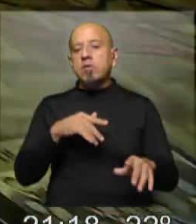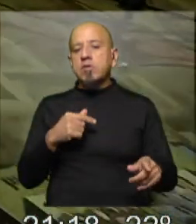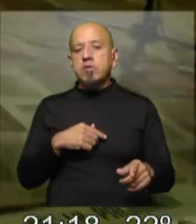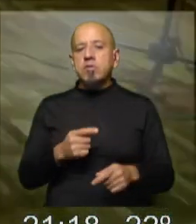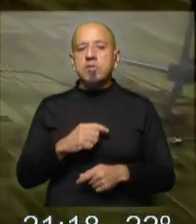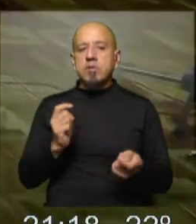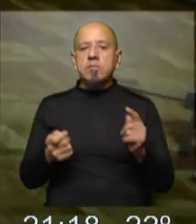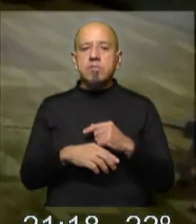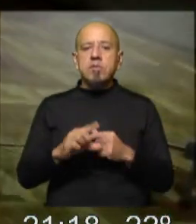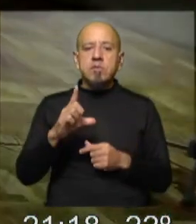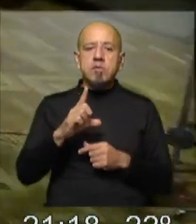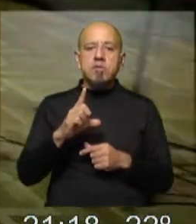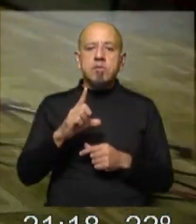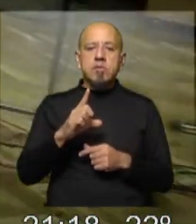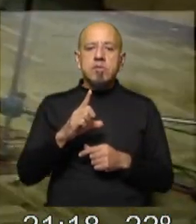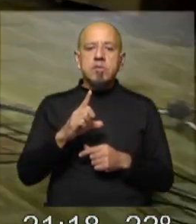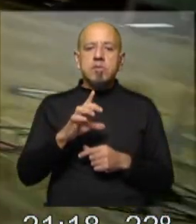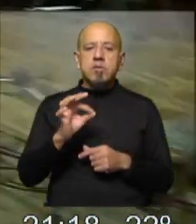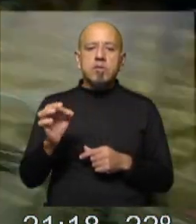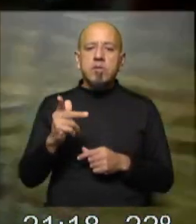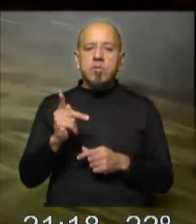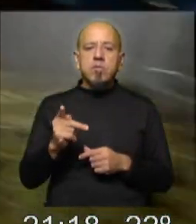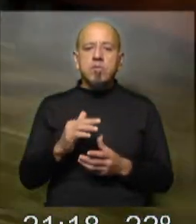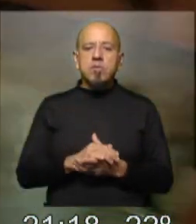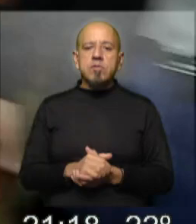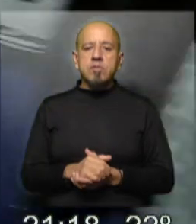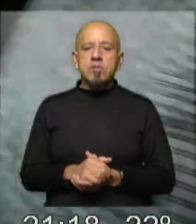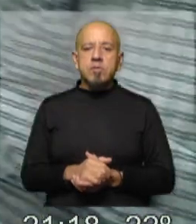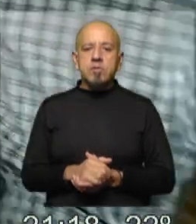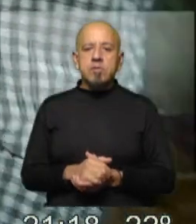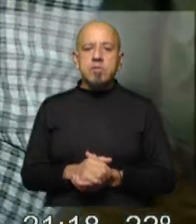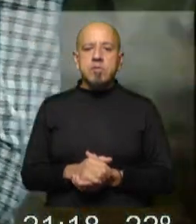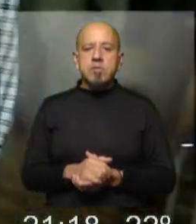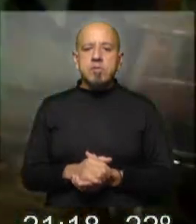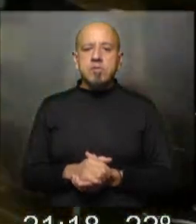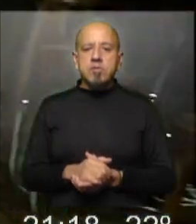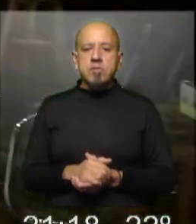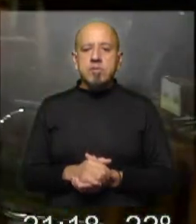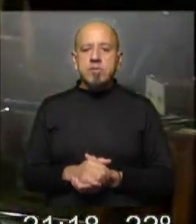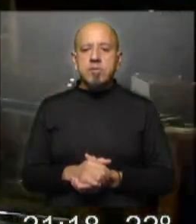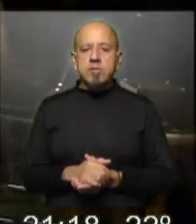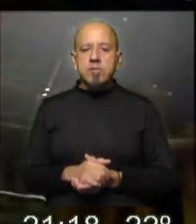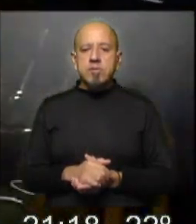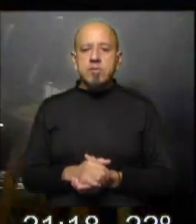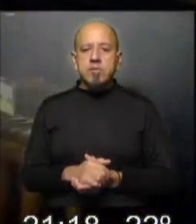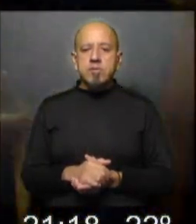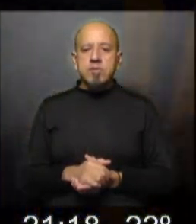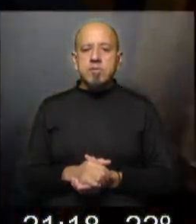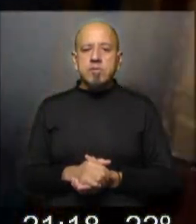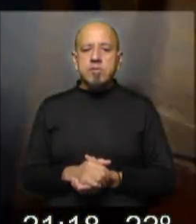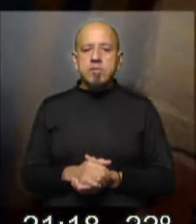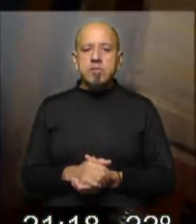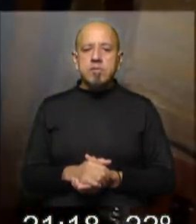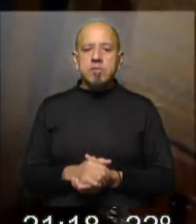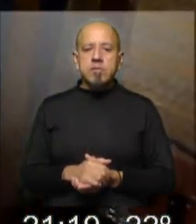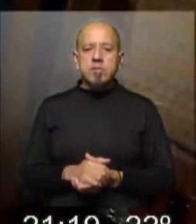de look y está. Y acá Knockout también, como Manacao. Bueno, y acá estamos en el estudio que hoy varias bandas graban,